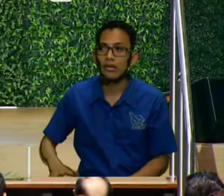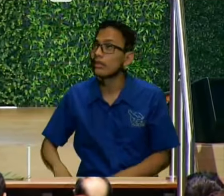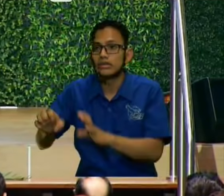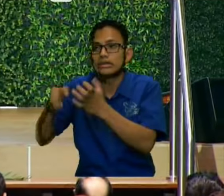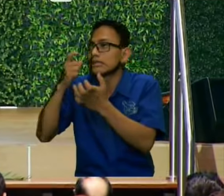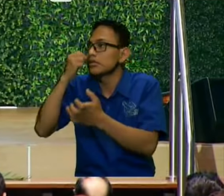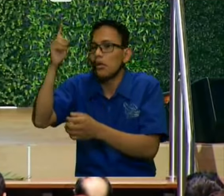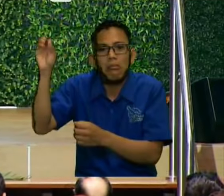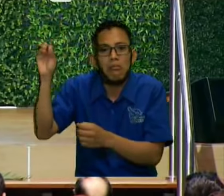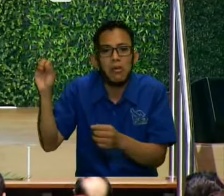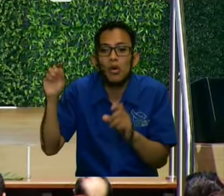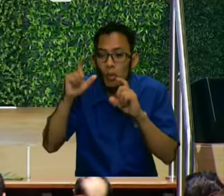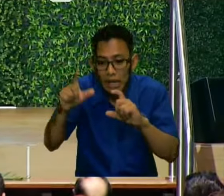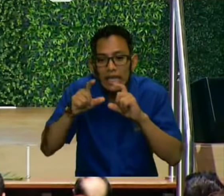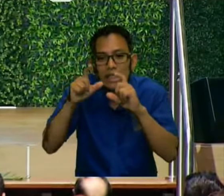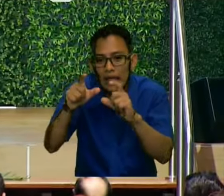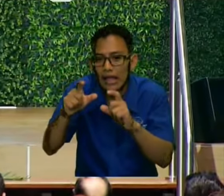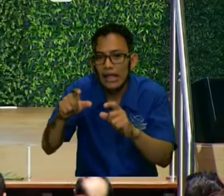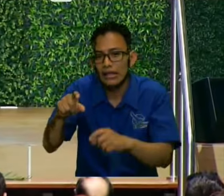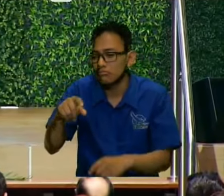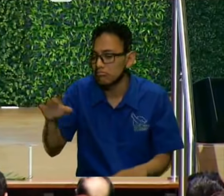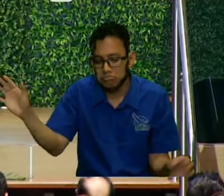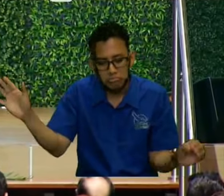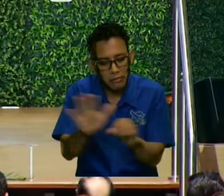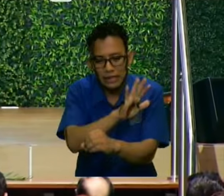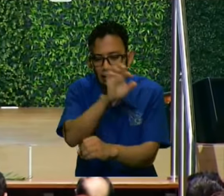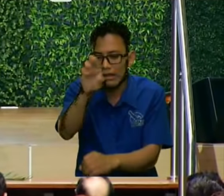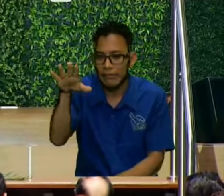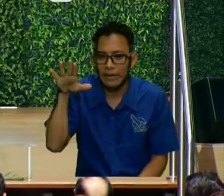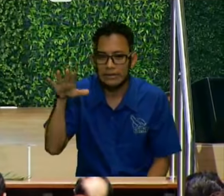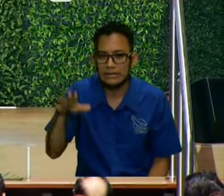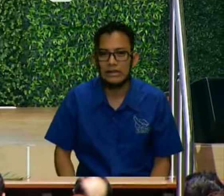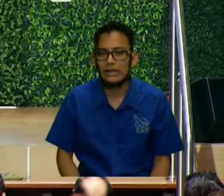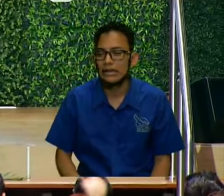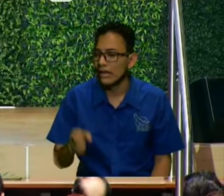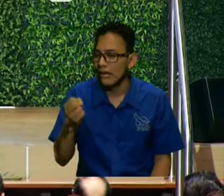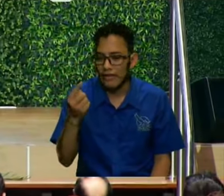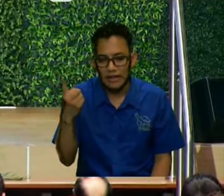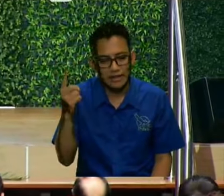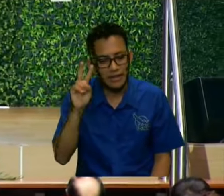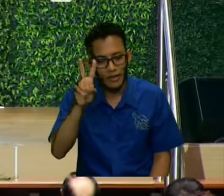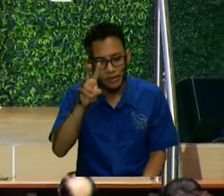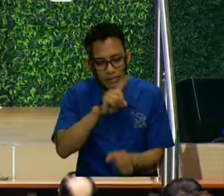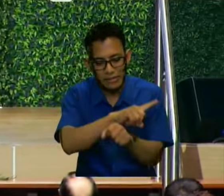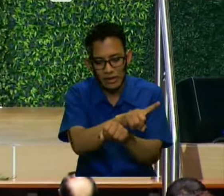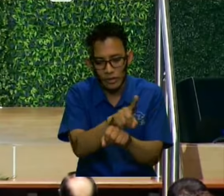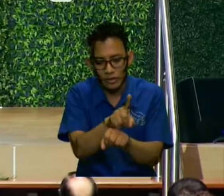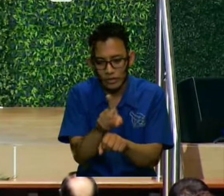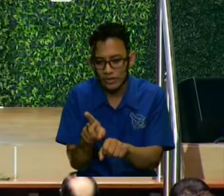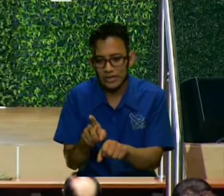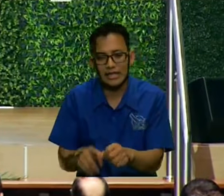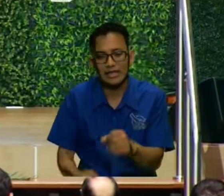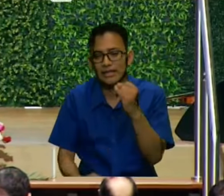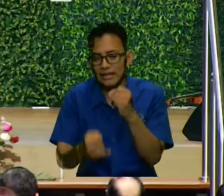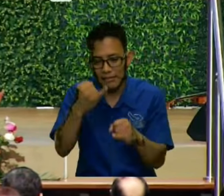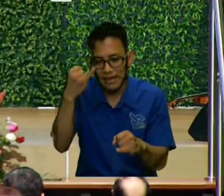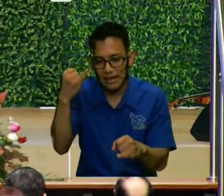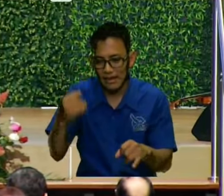completa. Ok. Una vez que llegamos a esto, cuando faltan 2 minutos para que finalice el campeonato,